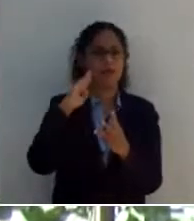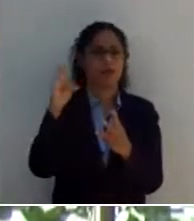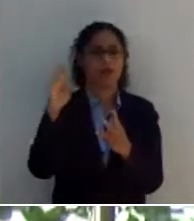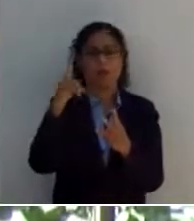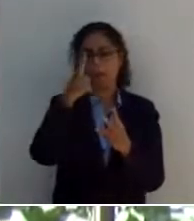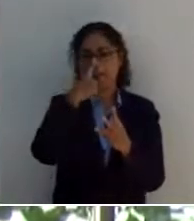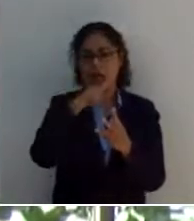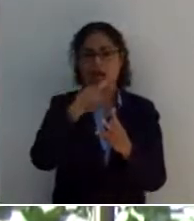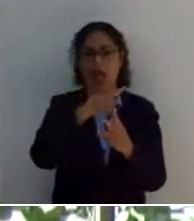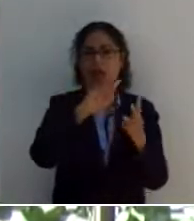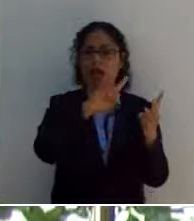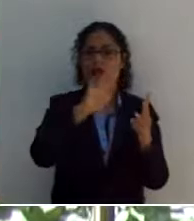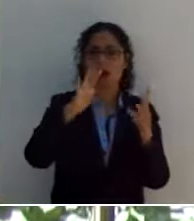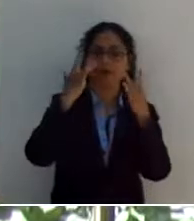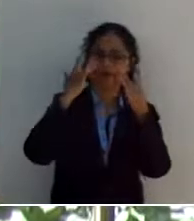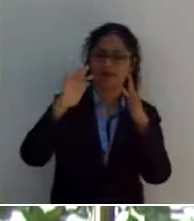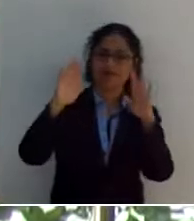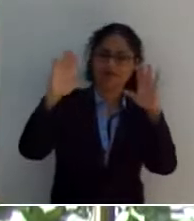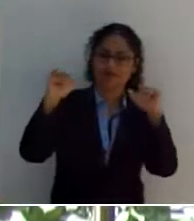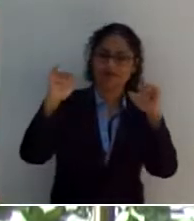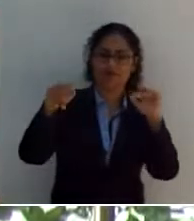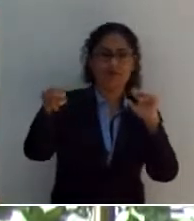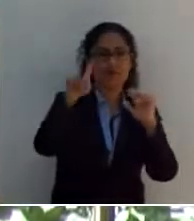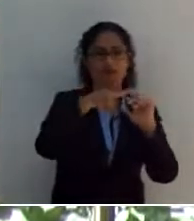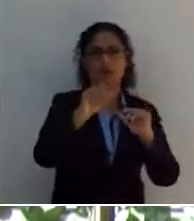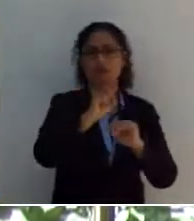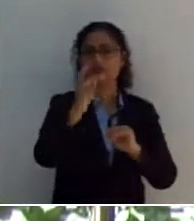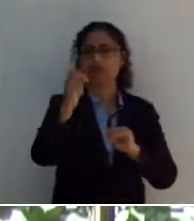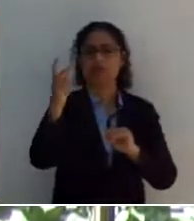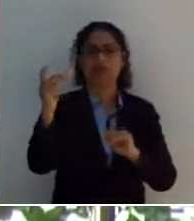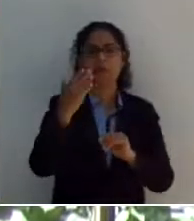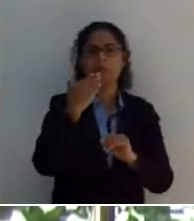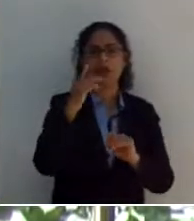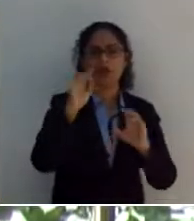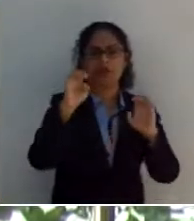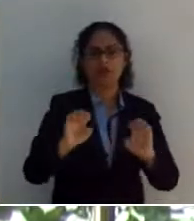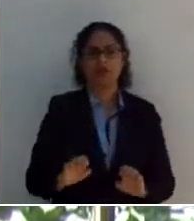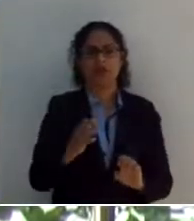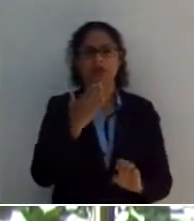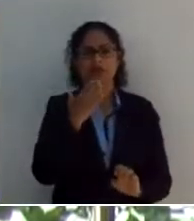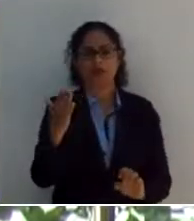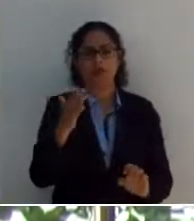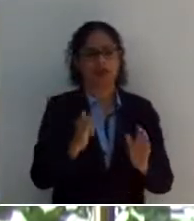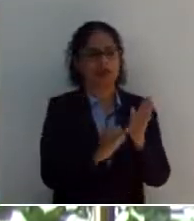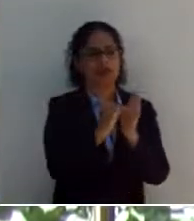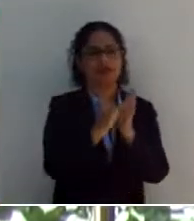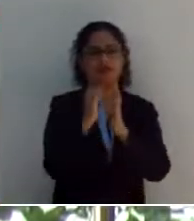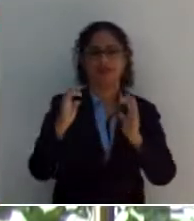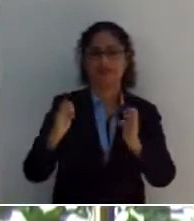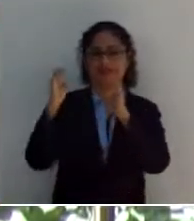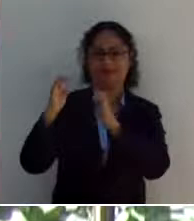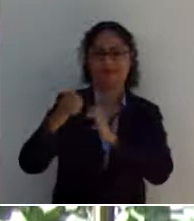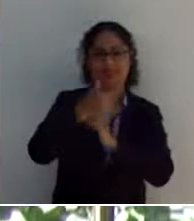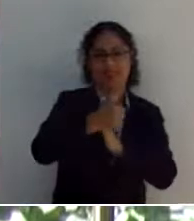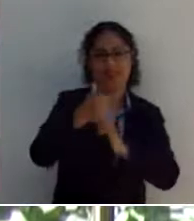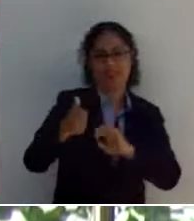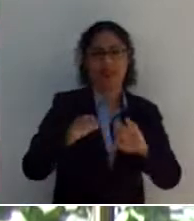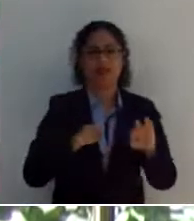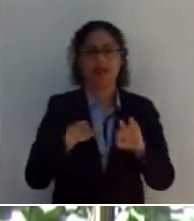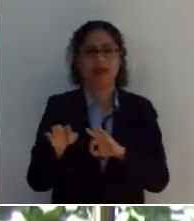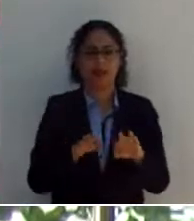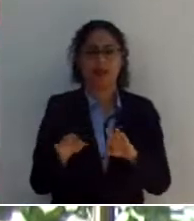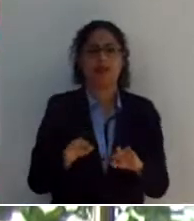dejarles las instalaciones adecuadas, dignas, para el desarrollo de su